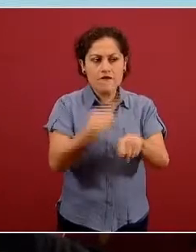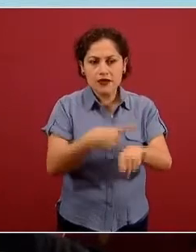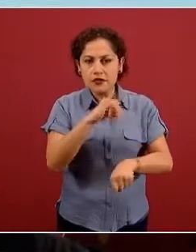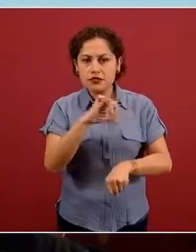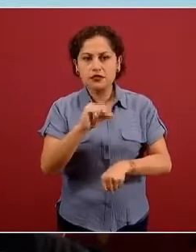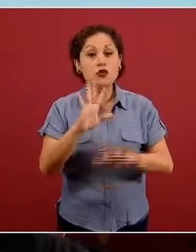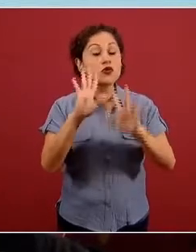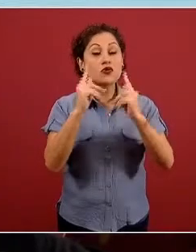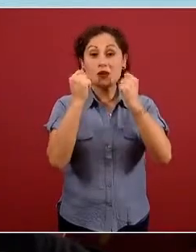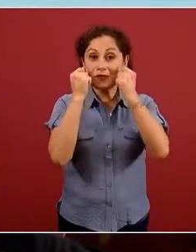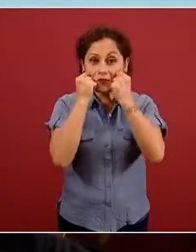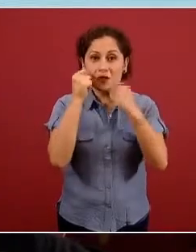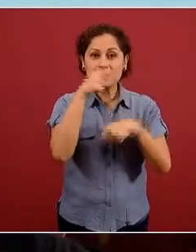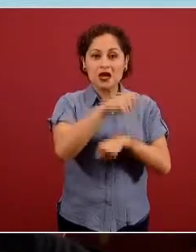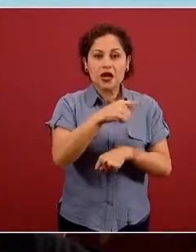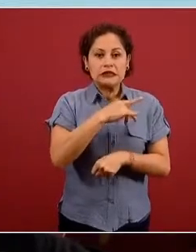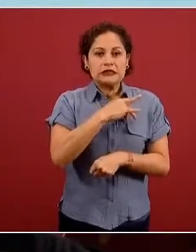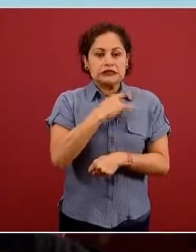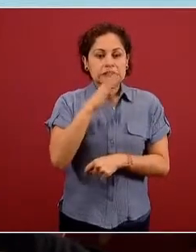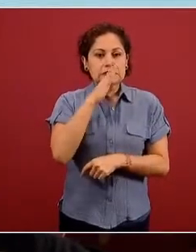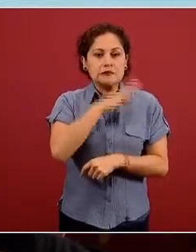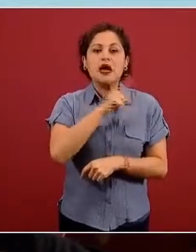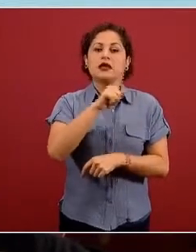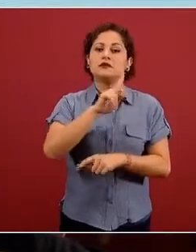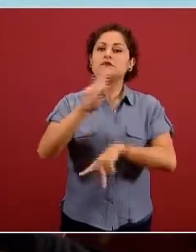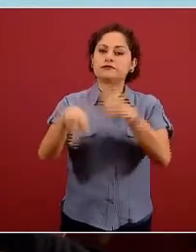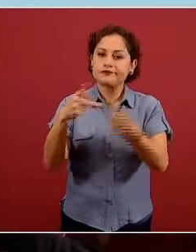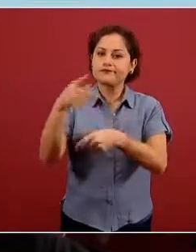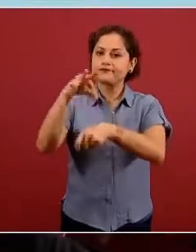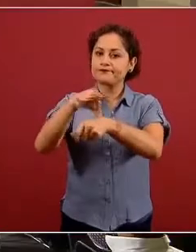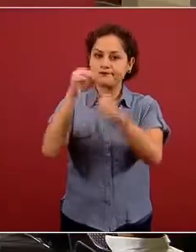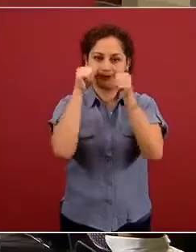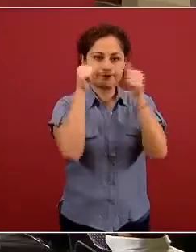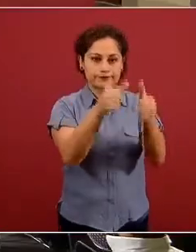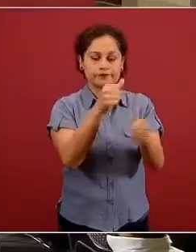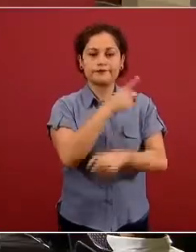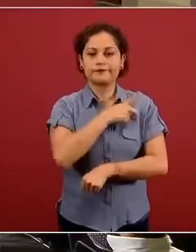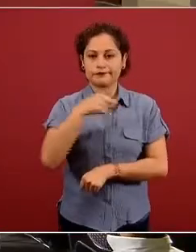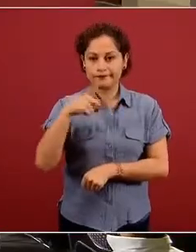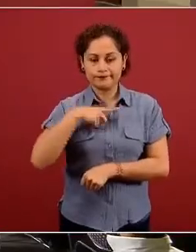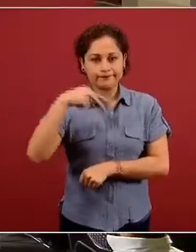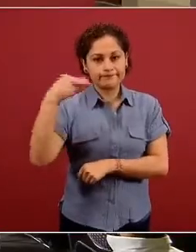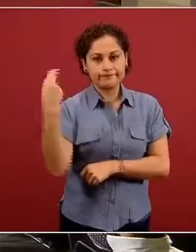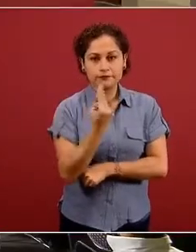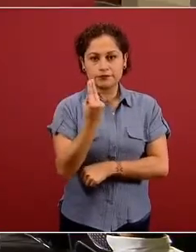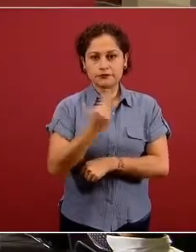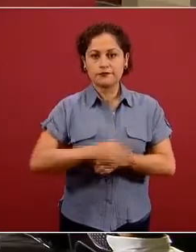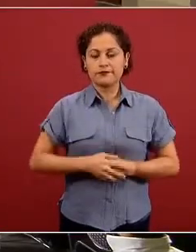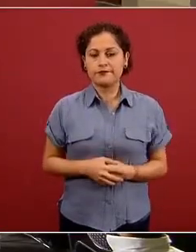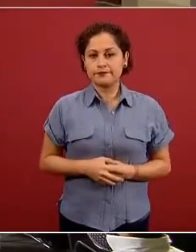presenta dificultad respiratoria, acuda a atención médica. La siguiente, por favor.